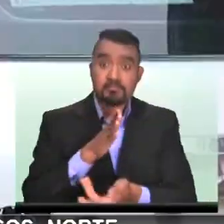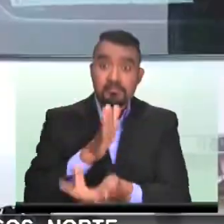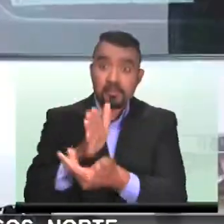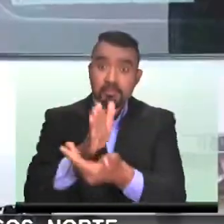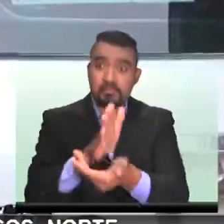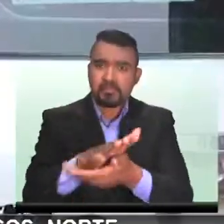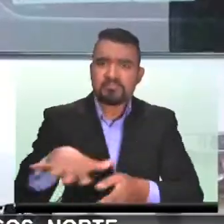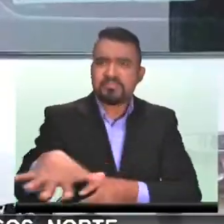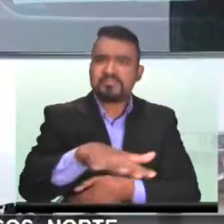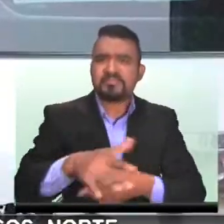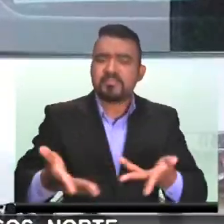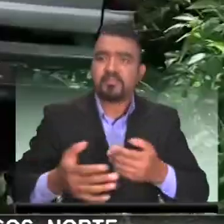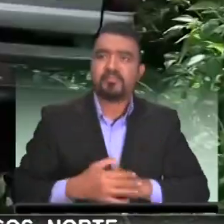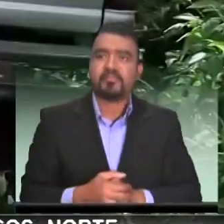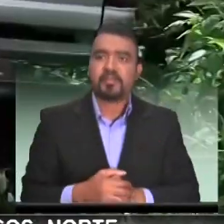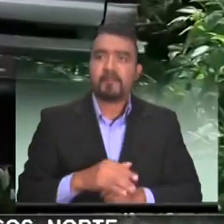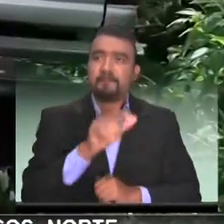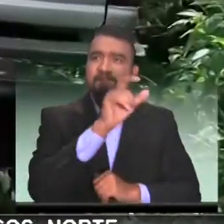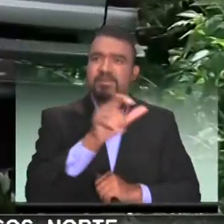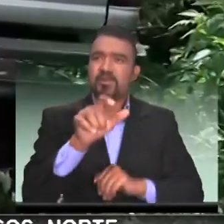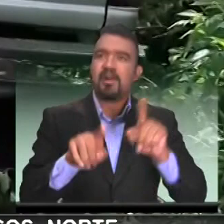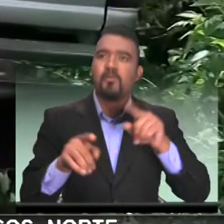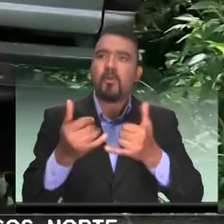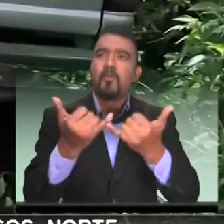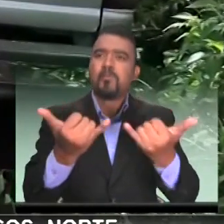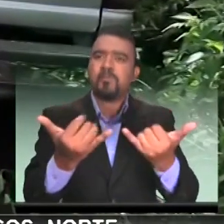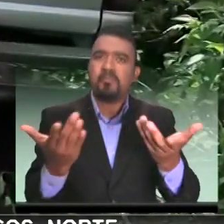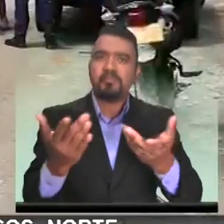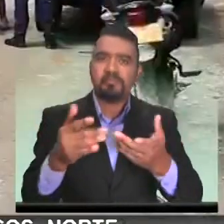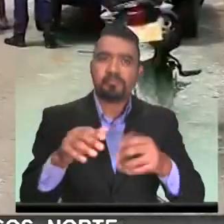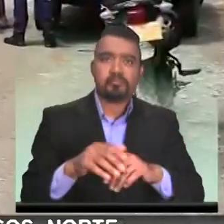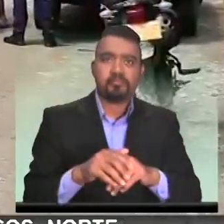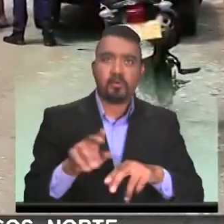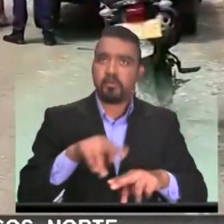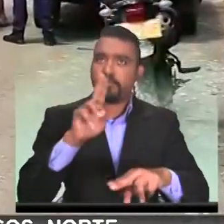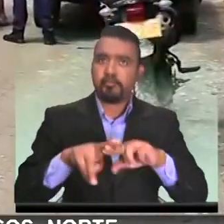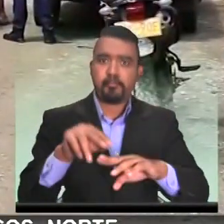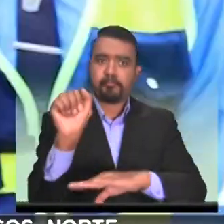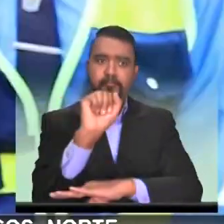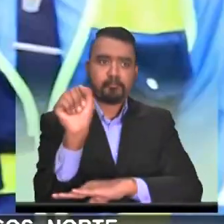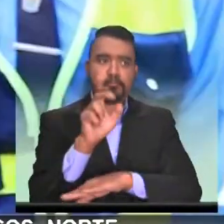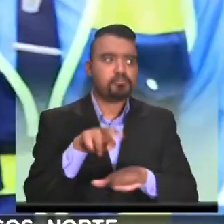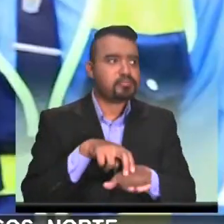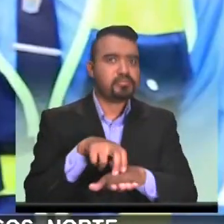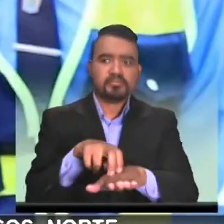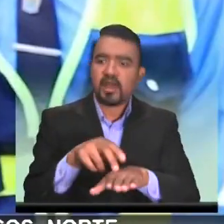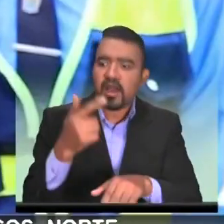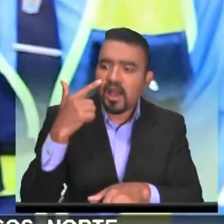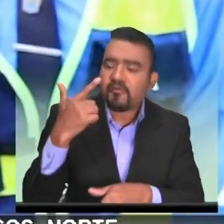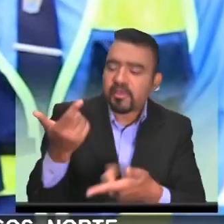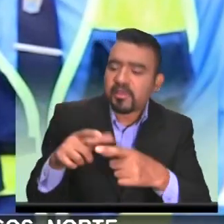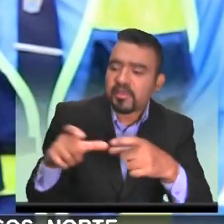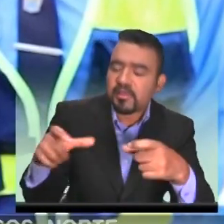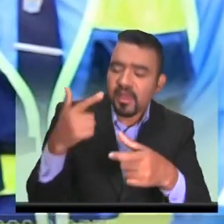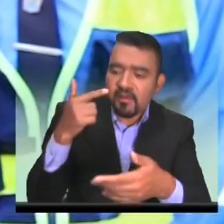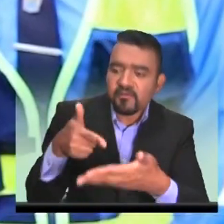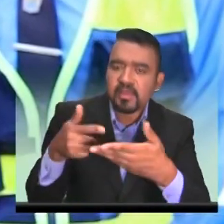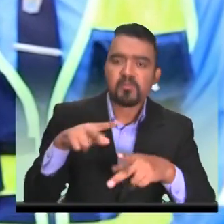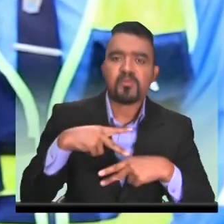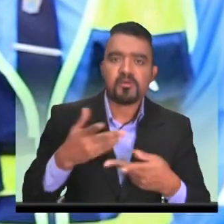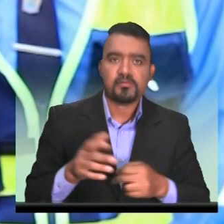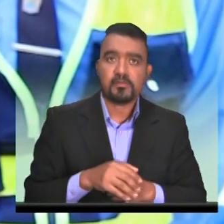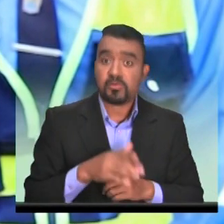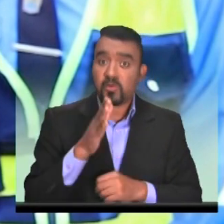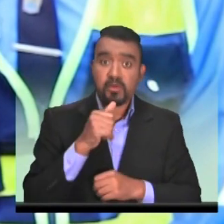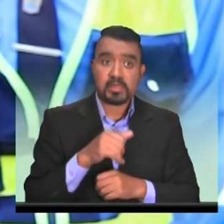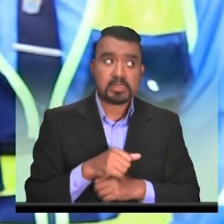fue la movilización de personas en sus vehículos sin tener los respectivos permisos de por parte secretaria se elaboraron 42